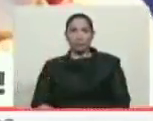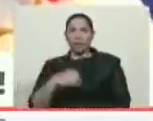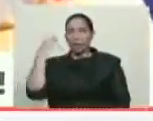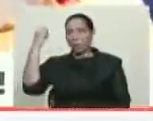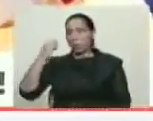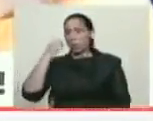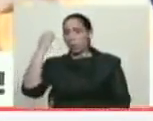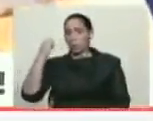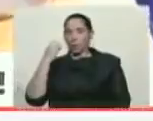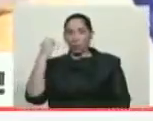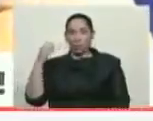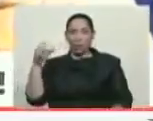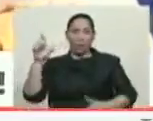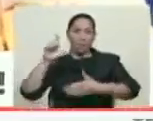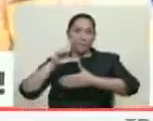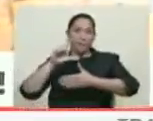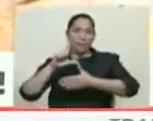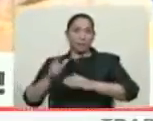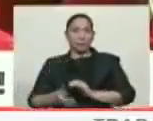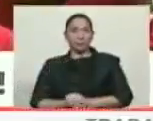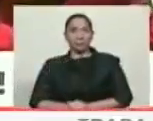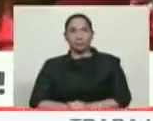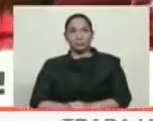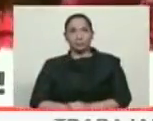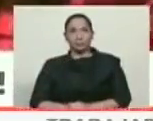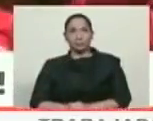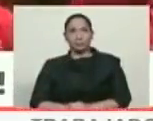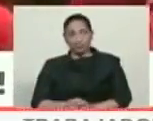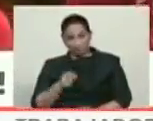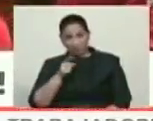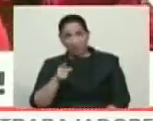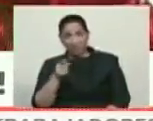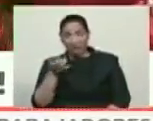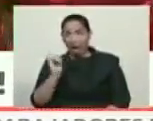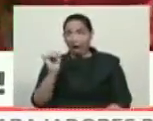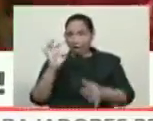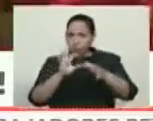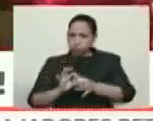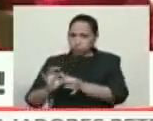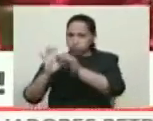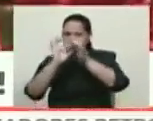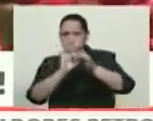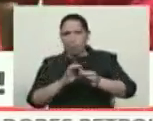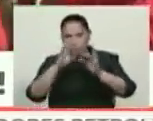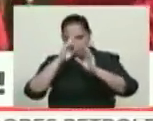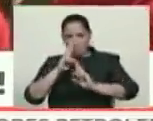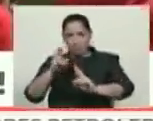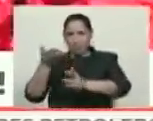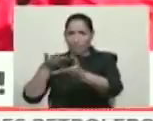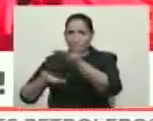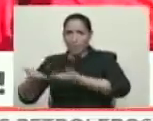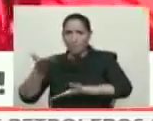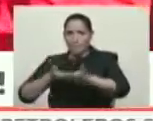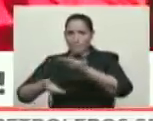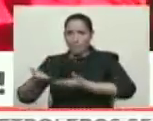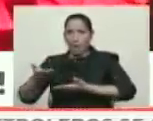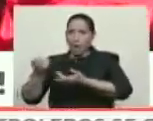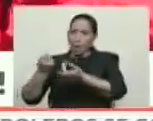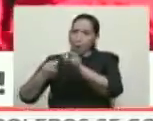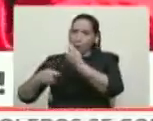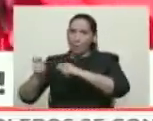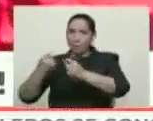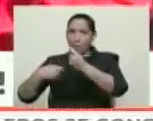Europa, de América. Esas son las relaciones de respeto, de cooperación, relaciones